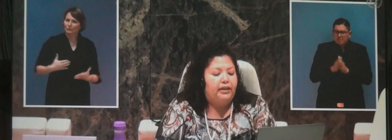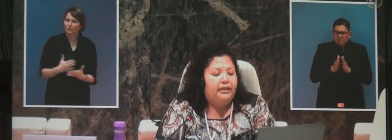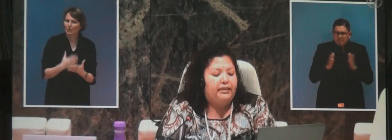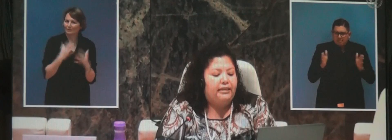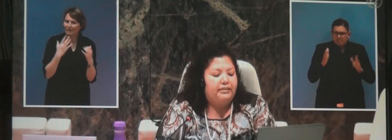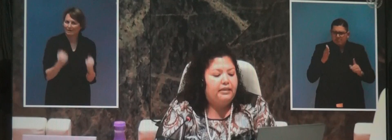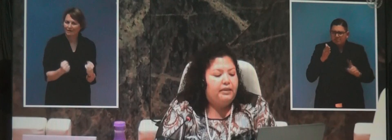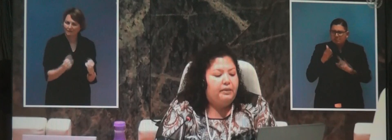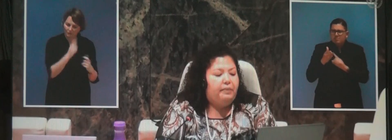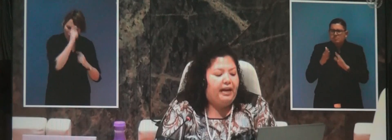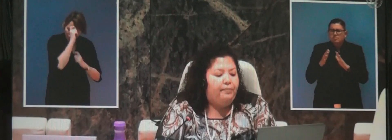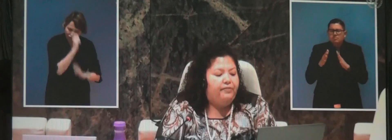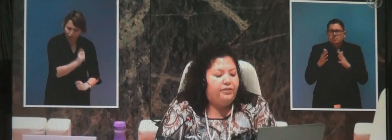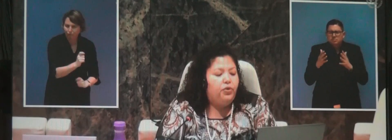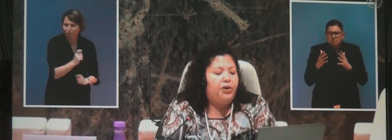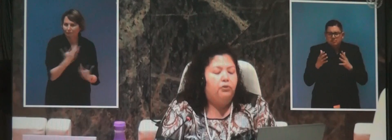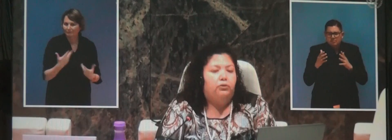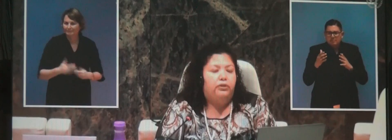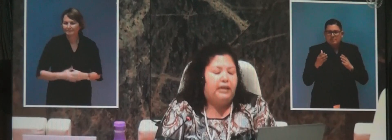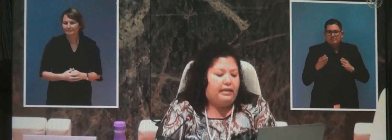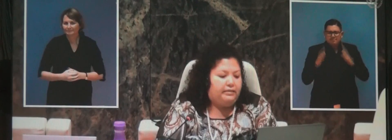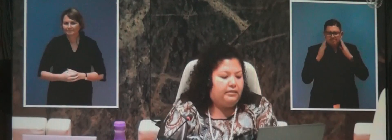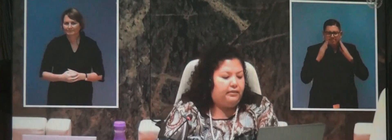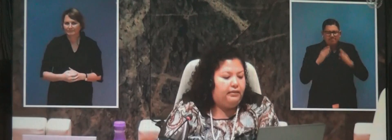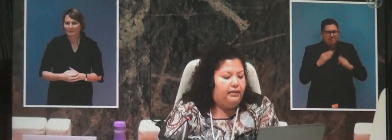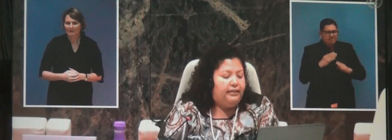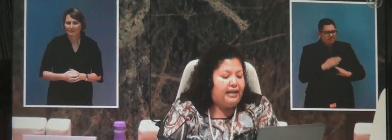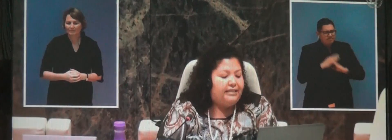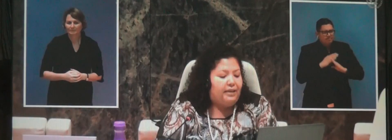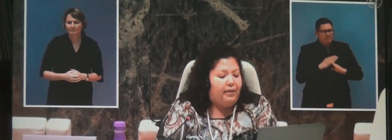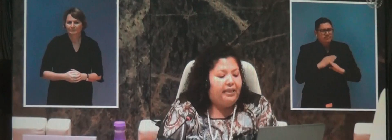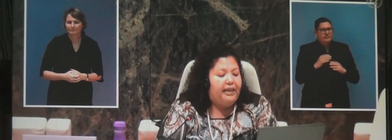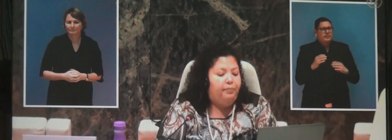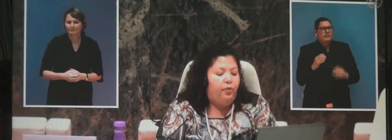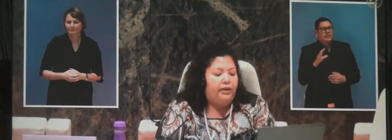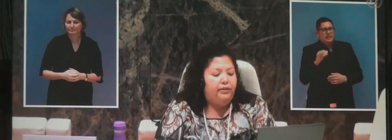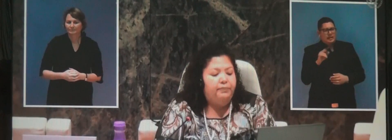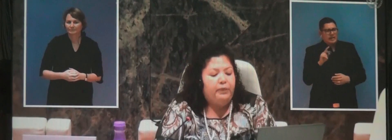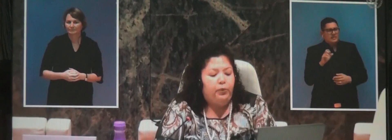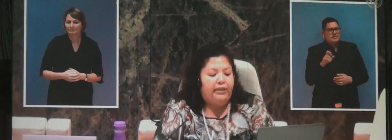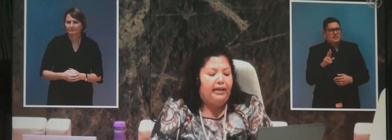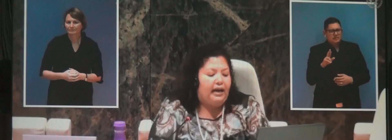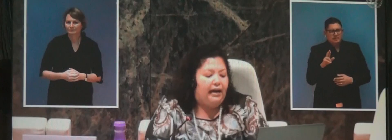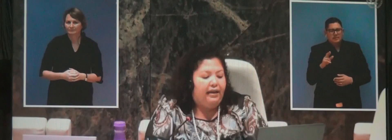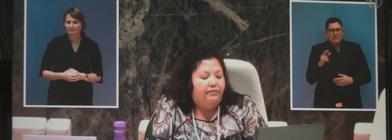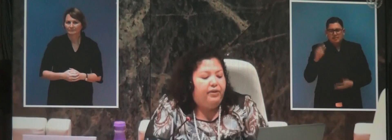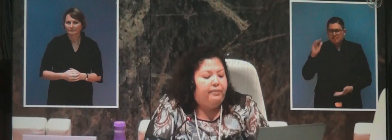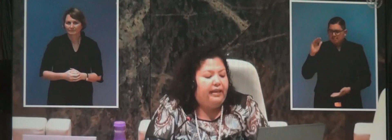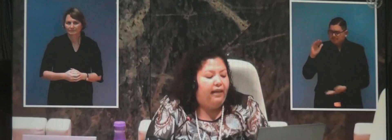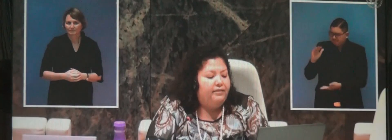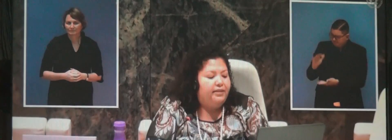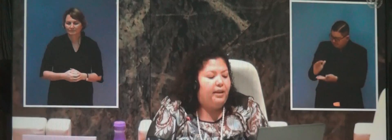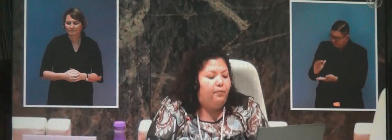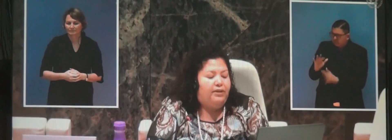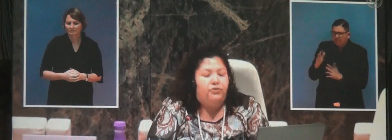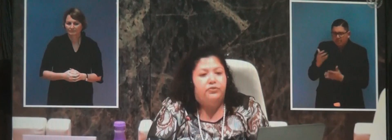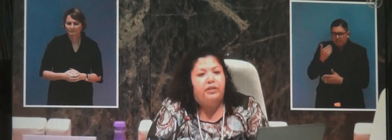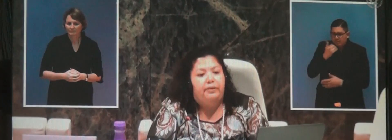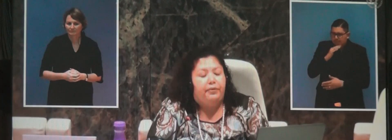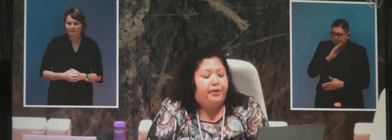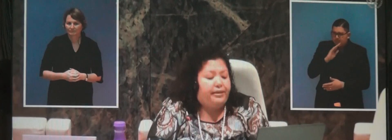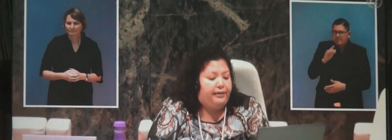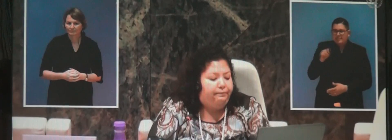intervenciones requeridas para la prevención y control del cáncer. De esta manera poder disminuir la carga de enfermedades en la